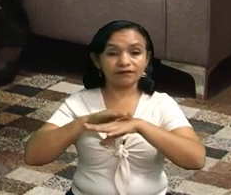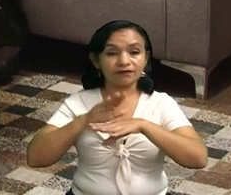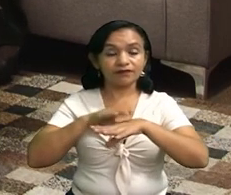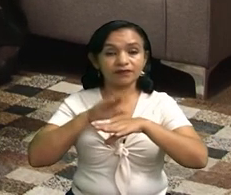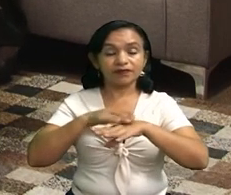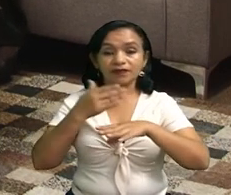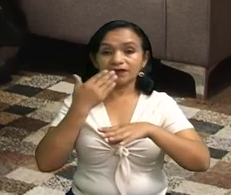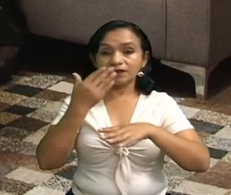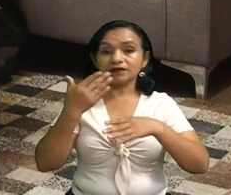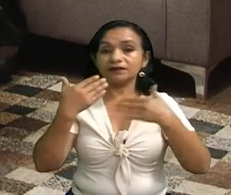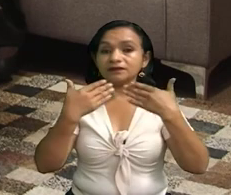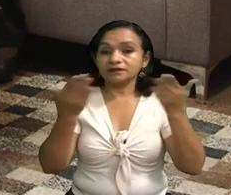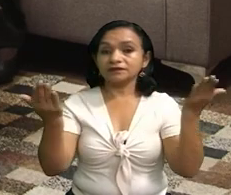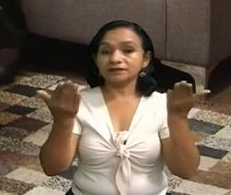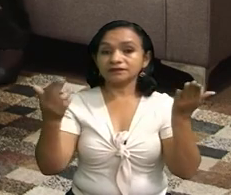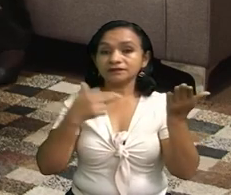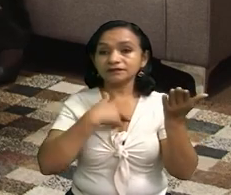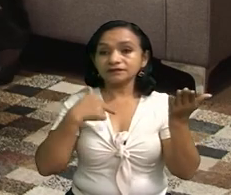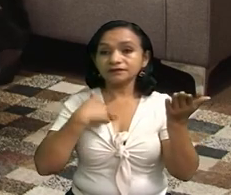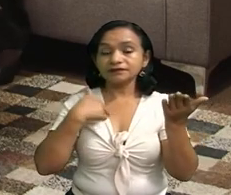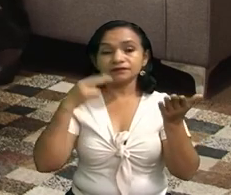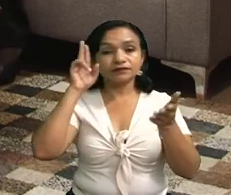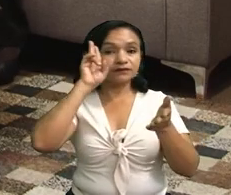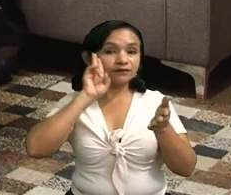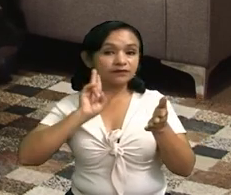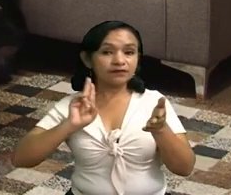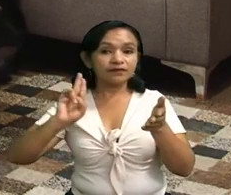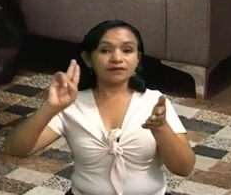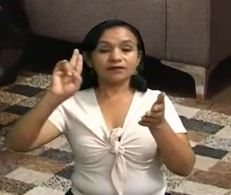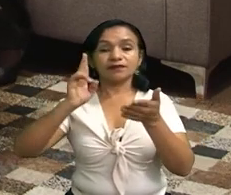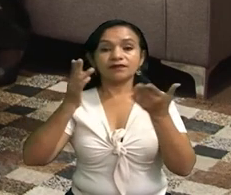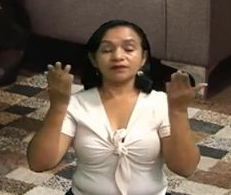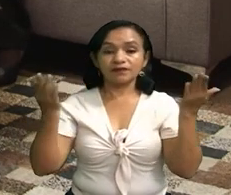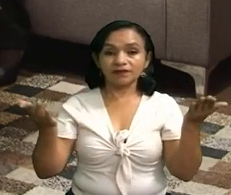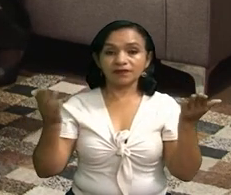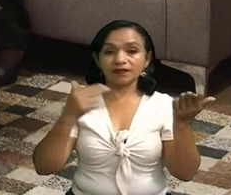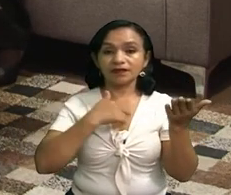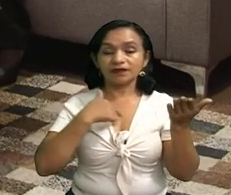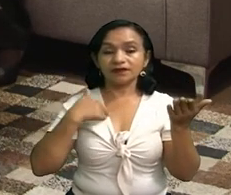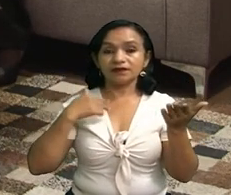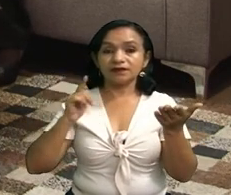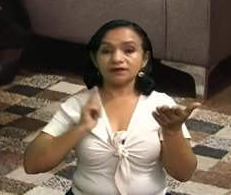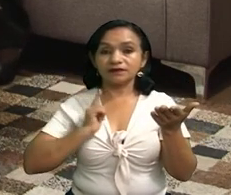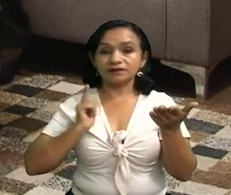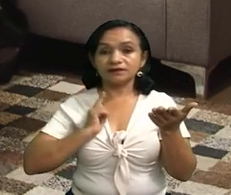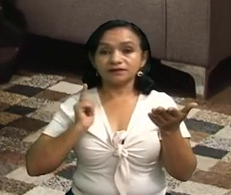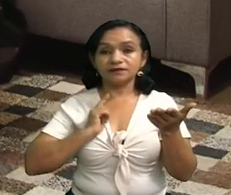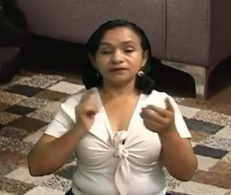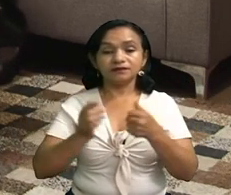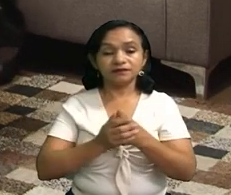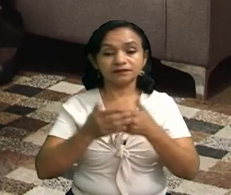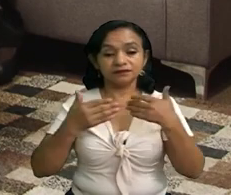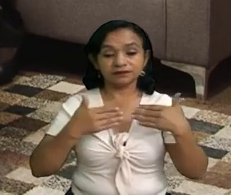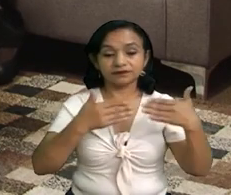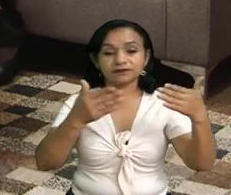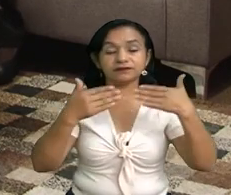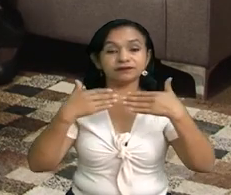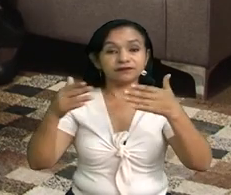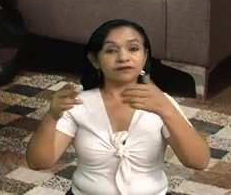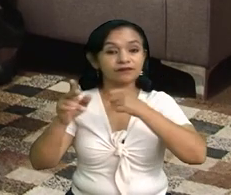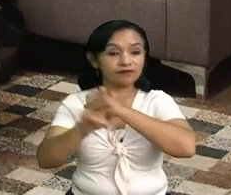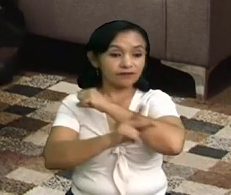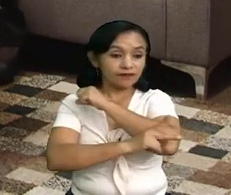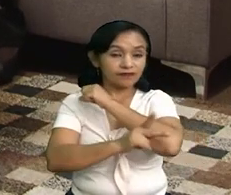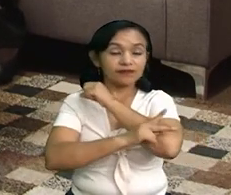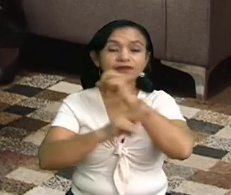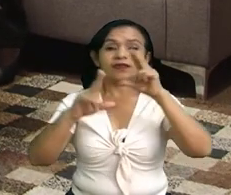esta oportunidad porque es la universidad pública que tiene pues esa oferta para nivel de país.